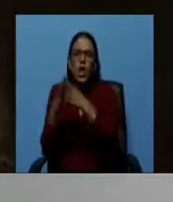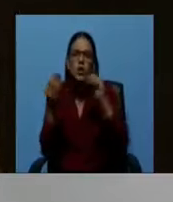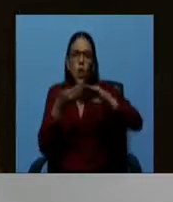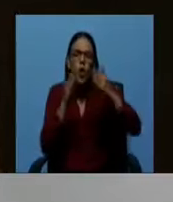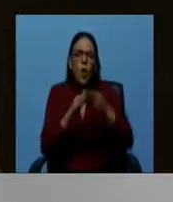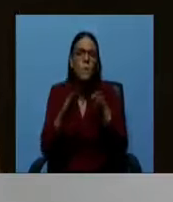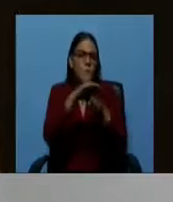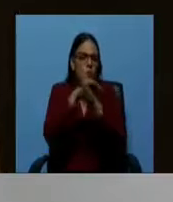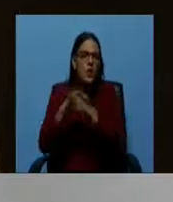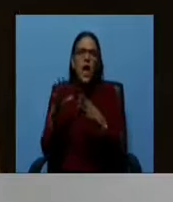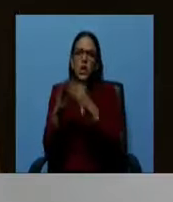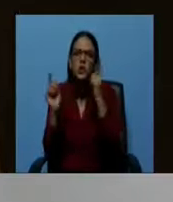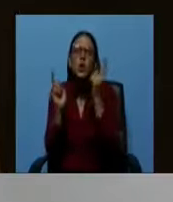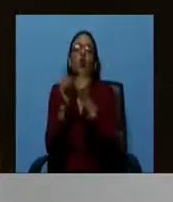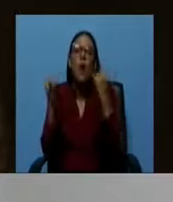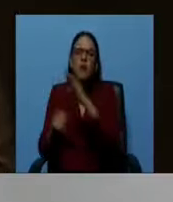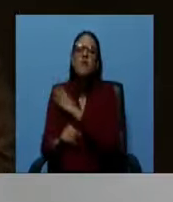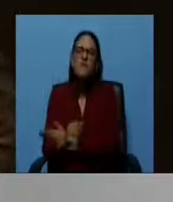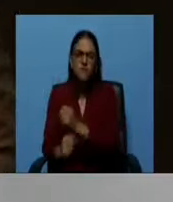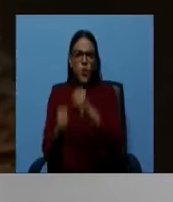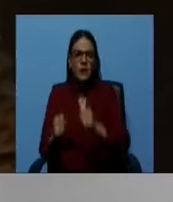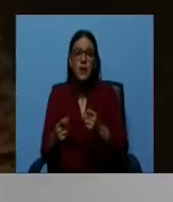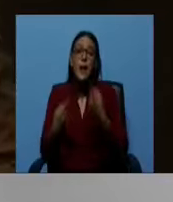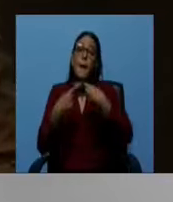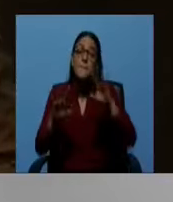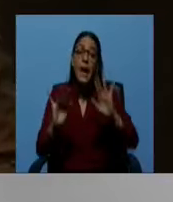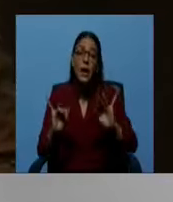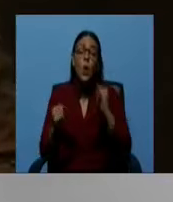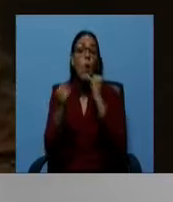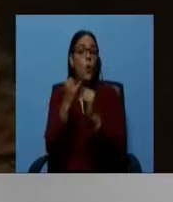medios alternativos comunitarios. Pero por último,